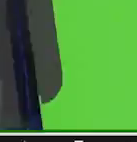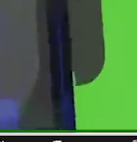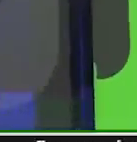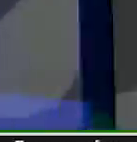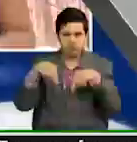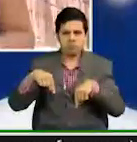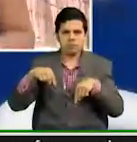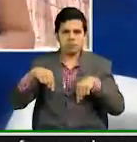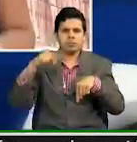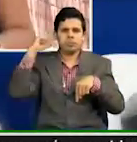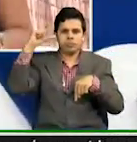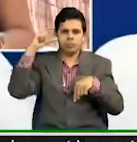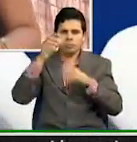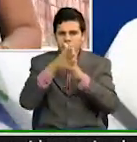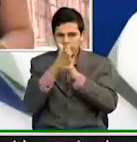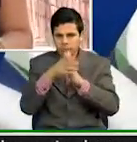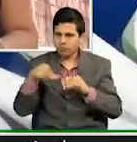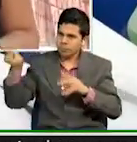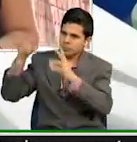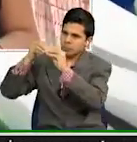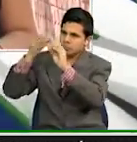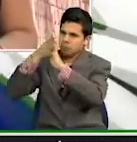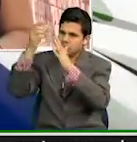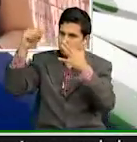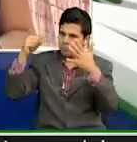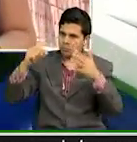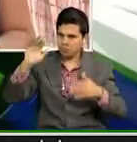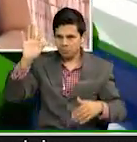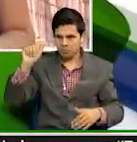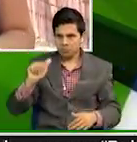capital nortesantandereana siguen ustedes como noticias en estudio muy buenas tardes